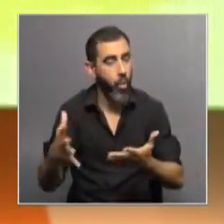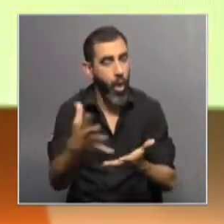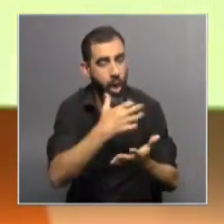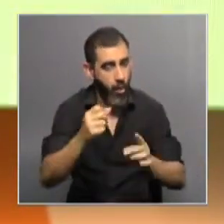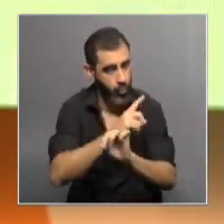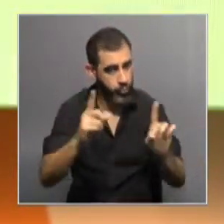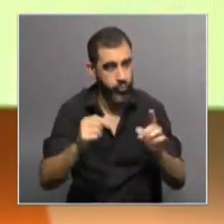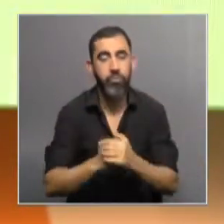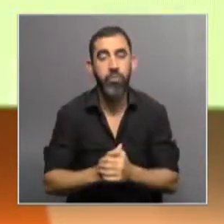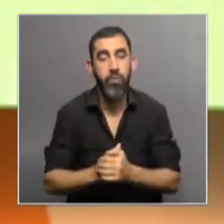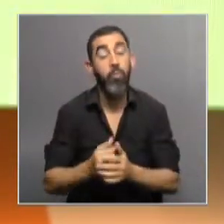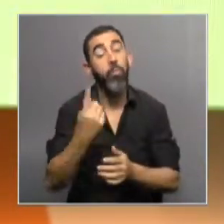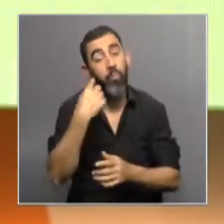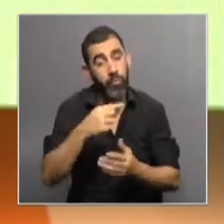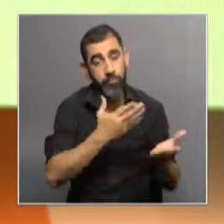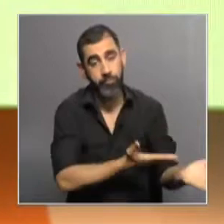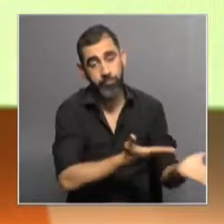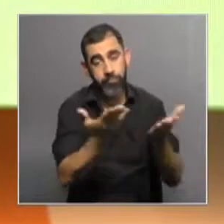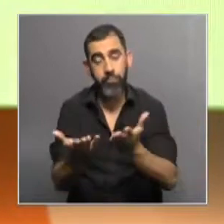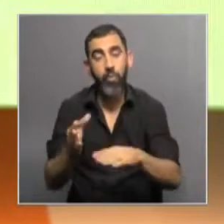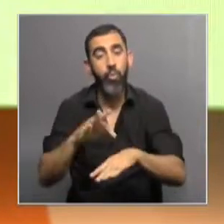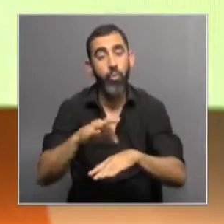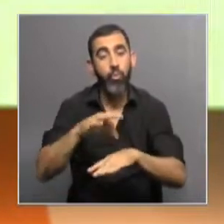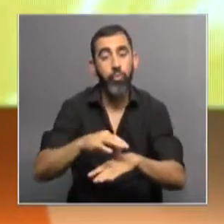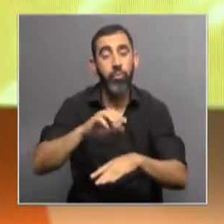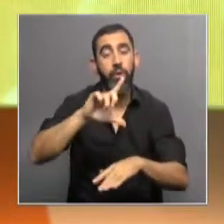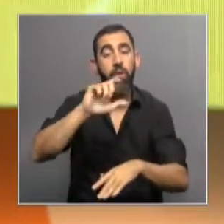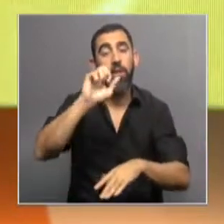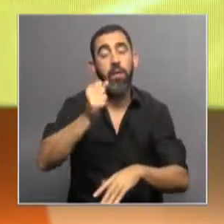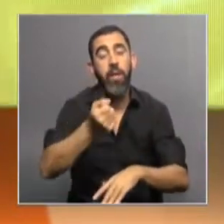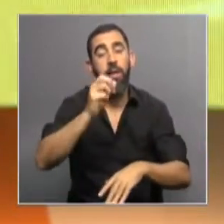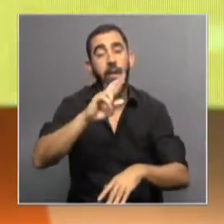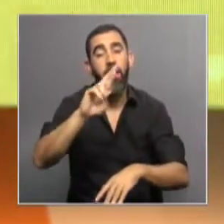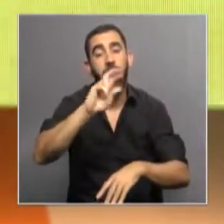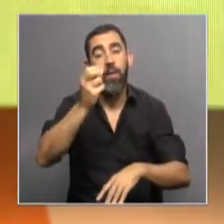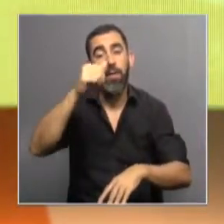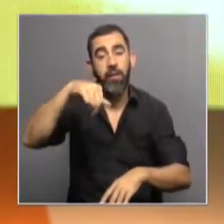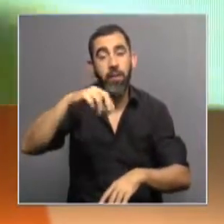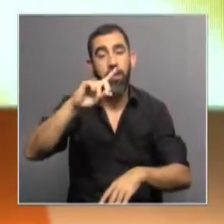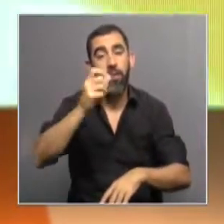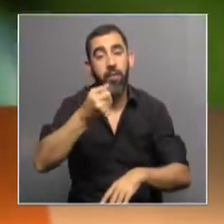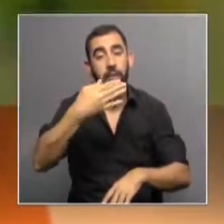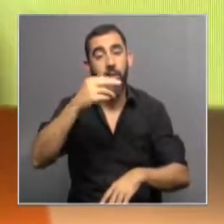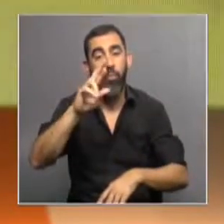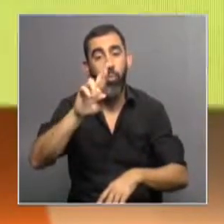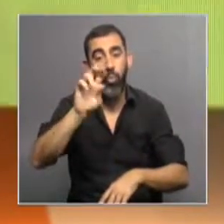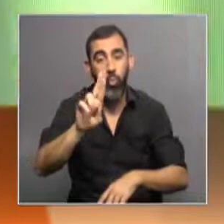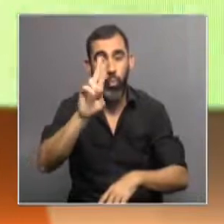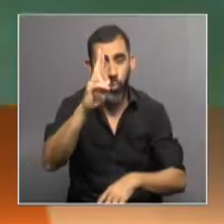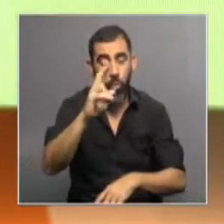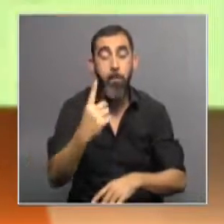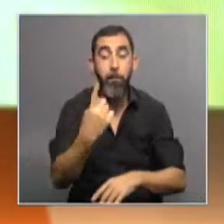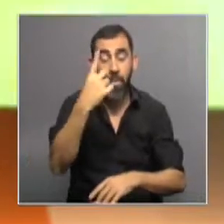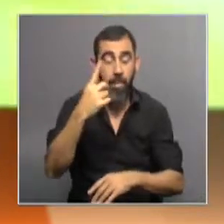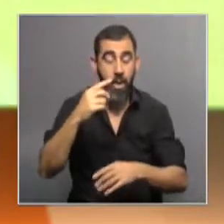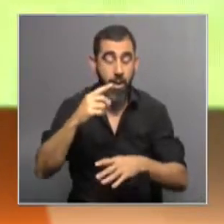y excesos. Para eso recibimos a la doctora Mariela Larrandaguru, primera médica genetista del país, con maestría y doctorado en